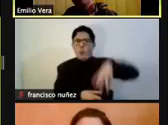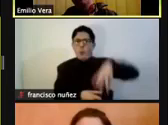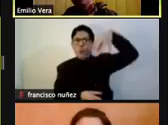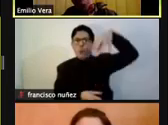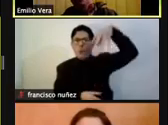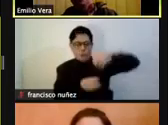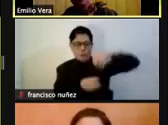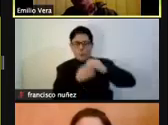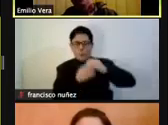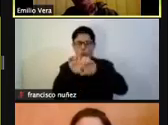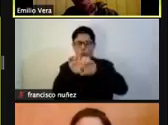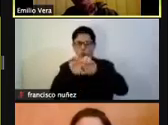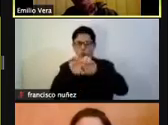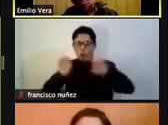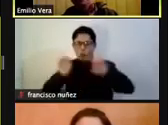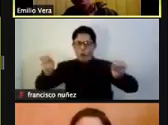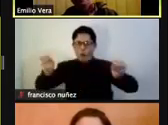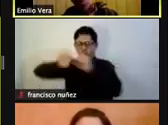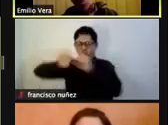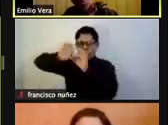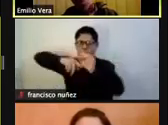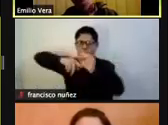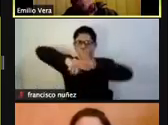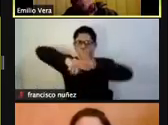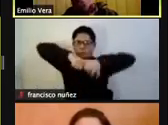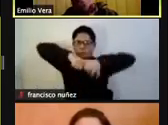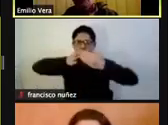en un punto y a un tiempo dado